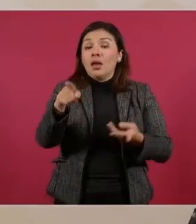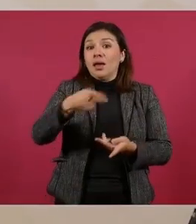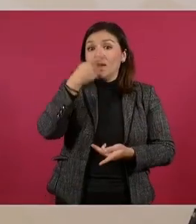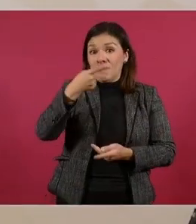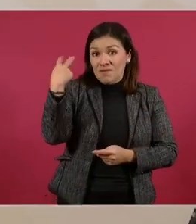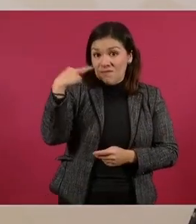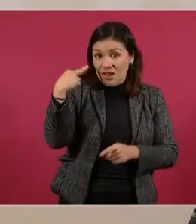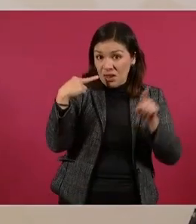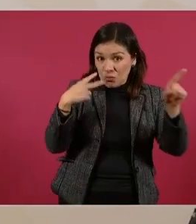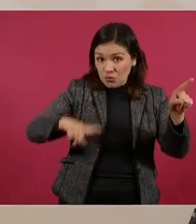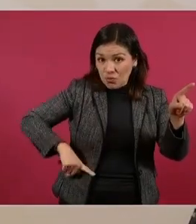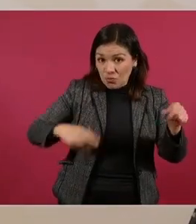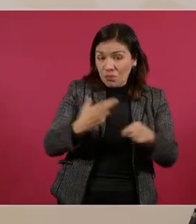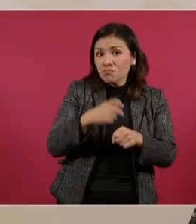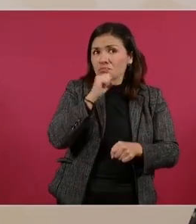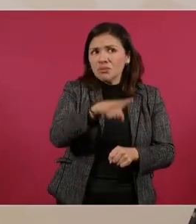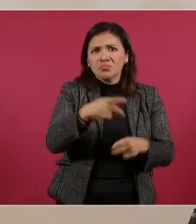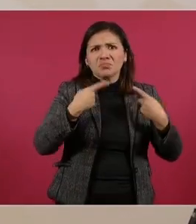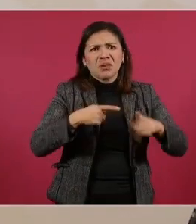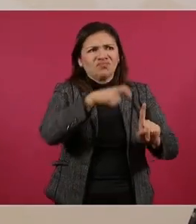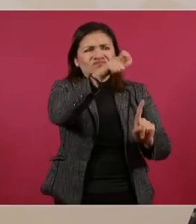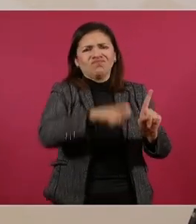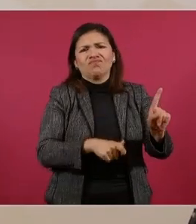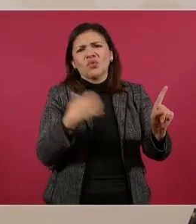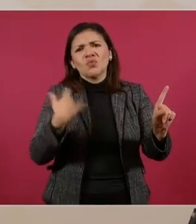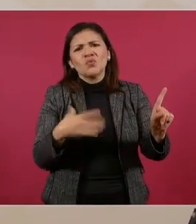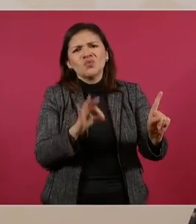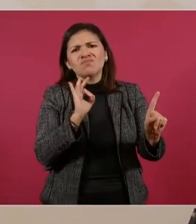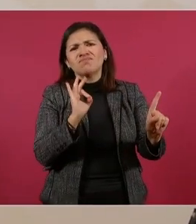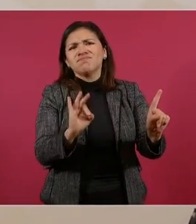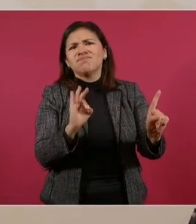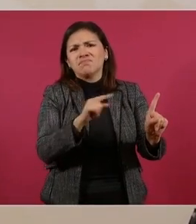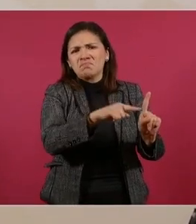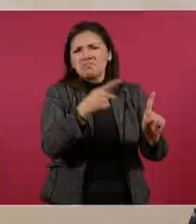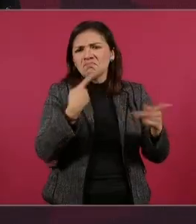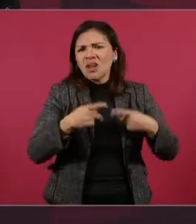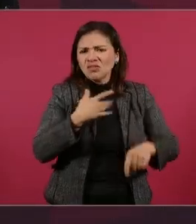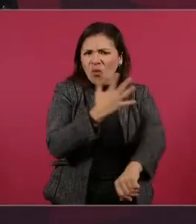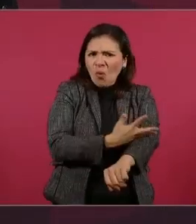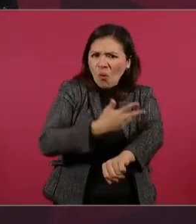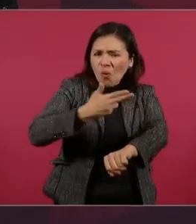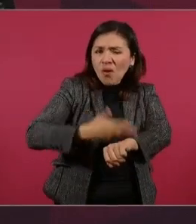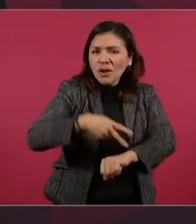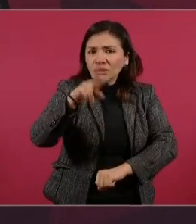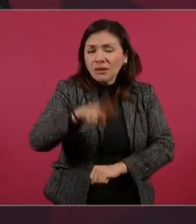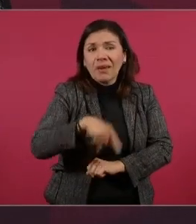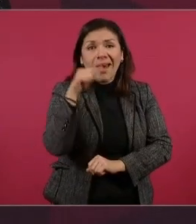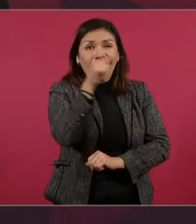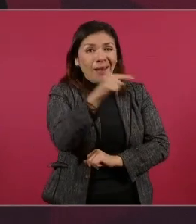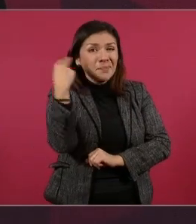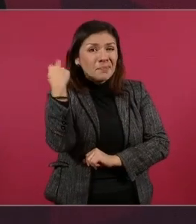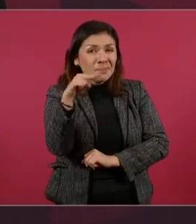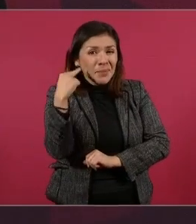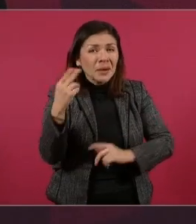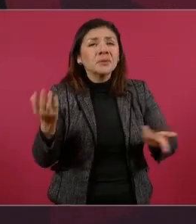Veracruz lo mismo es buenísimo este este es una gente honesta en